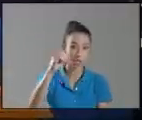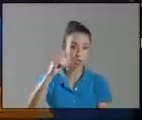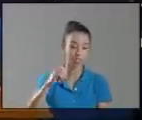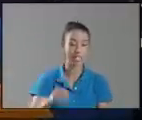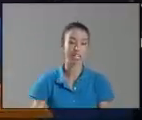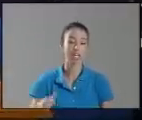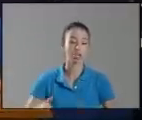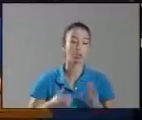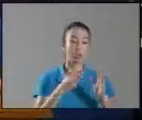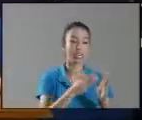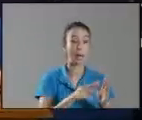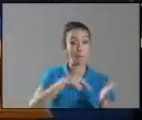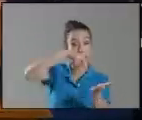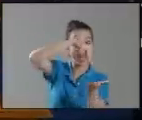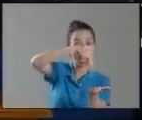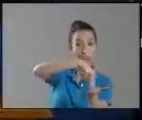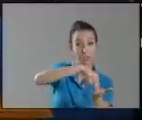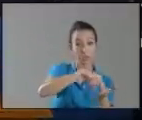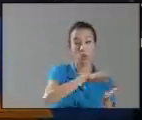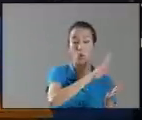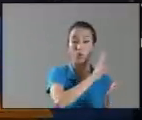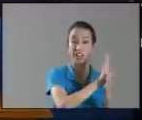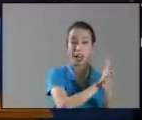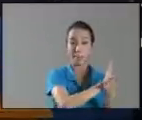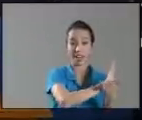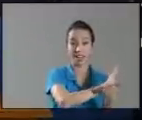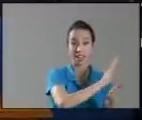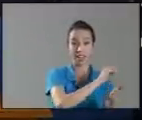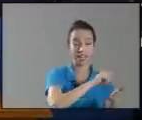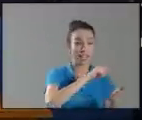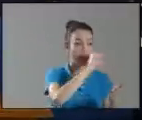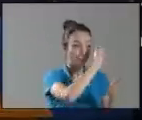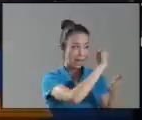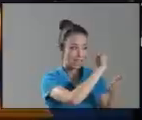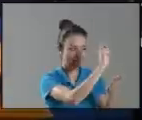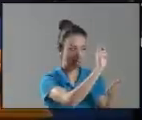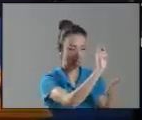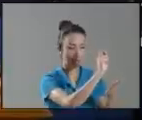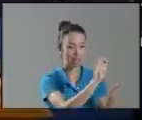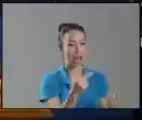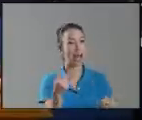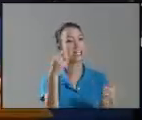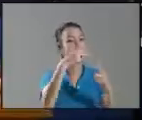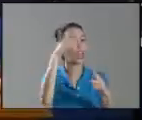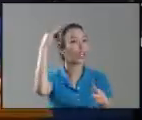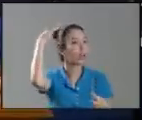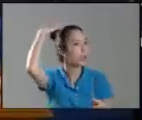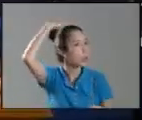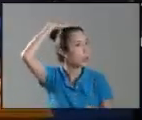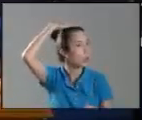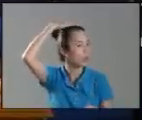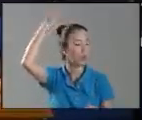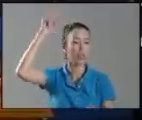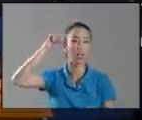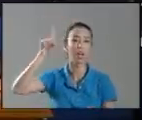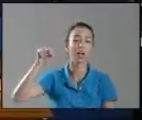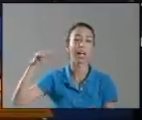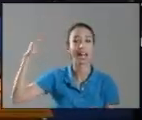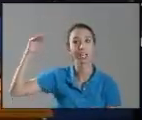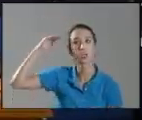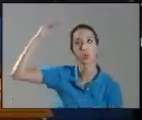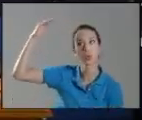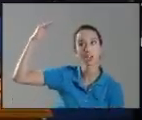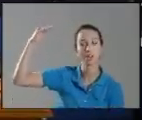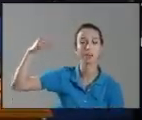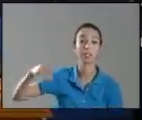conservó las medidas ahí de sus hijitos mientras iban creciendo y los ponía contra la pared? Sobre todo aquellos que no pintaban con mucha frecuencia su